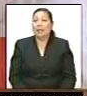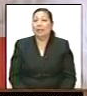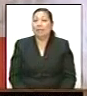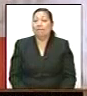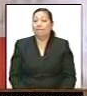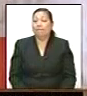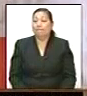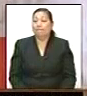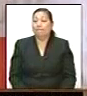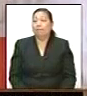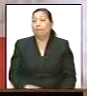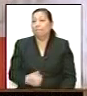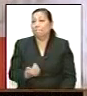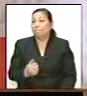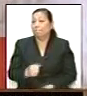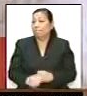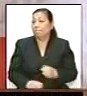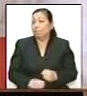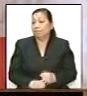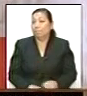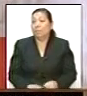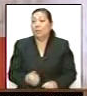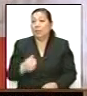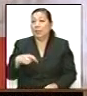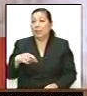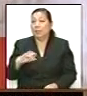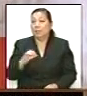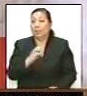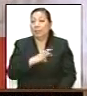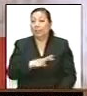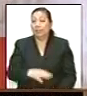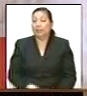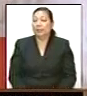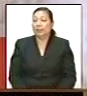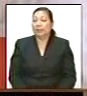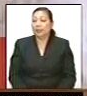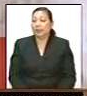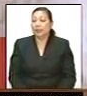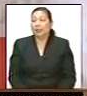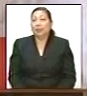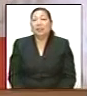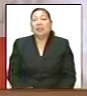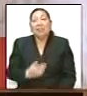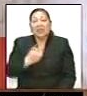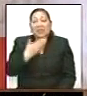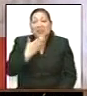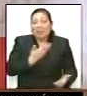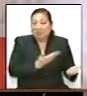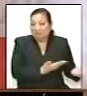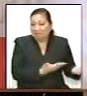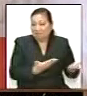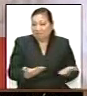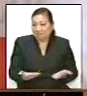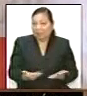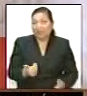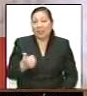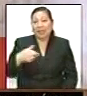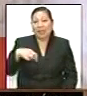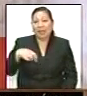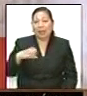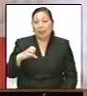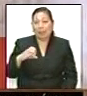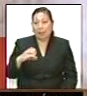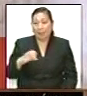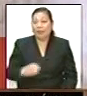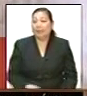año es el año de apec en chile chile es el anfitrión de apec y